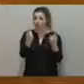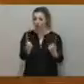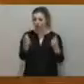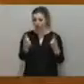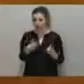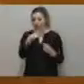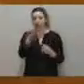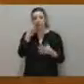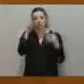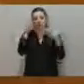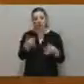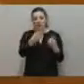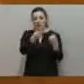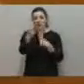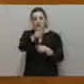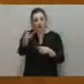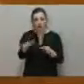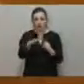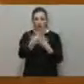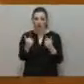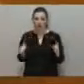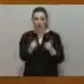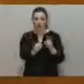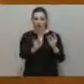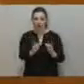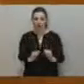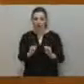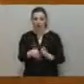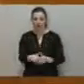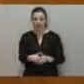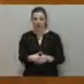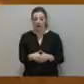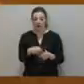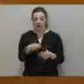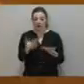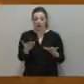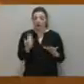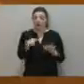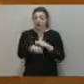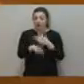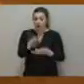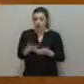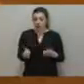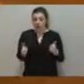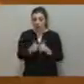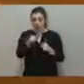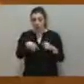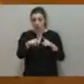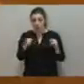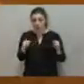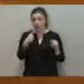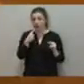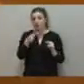las necesidades de las personas en situación de dependencia. El periplo de la tramitación de la dependencia en Asturias se compone